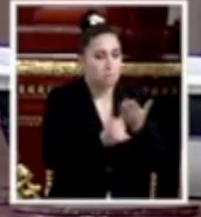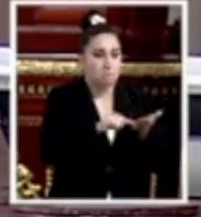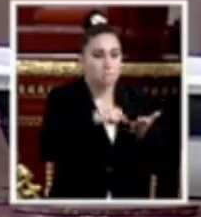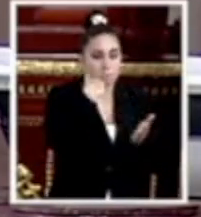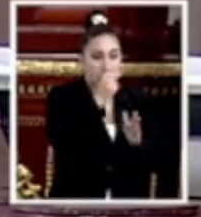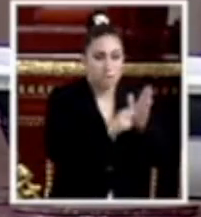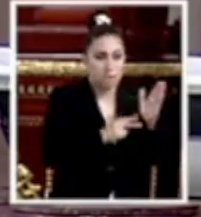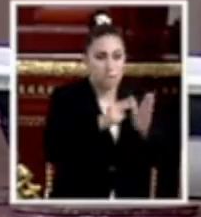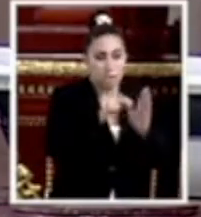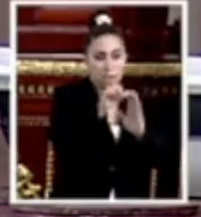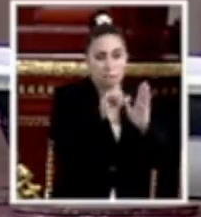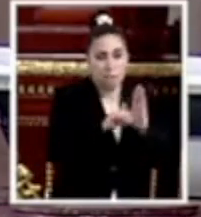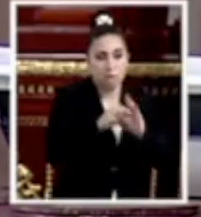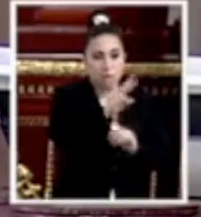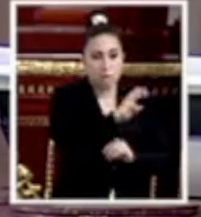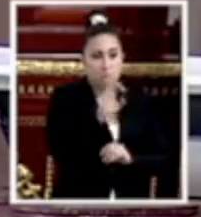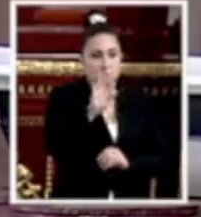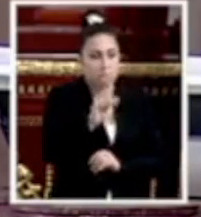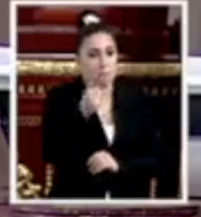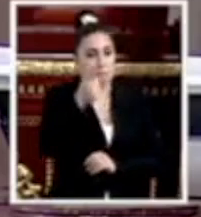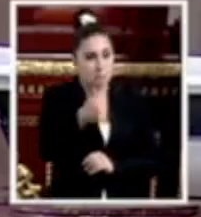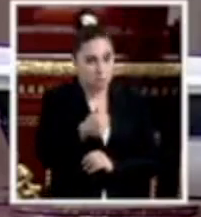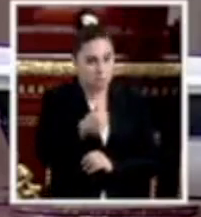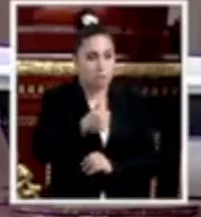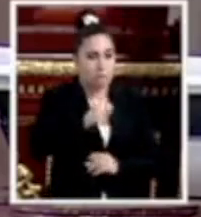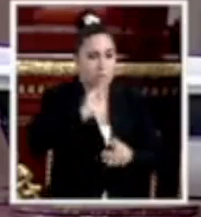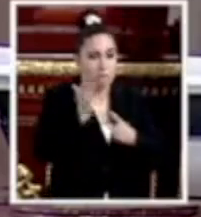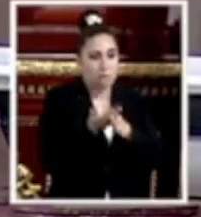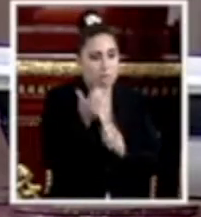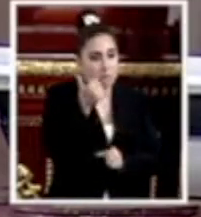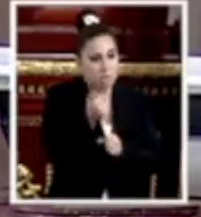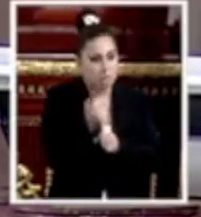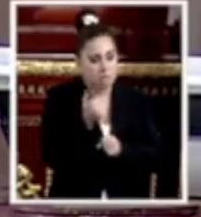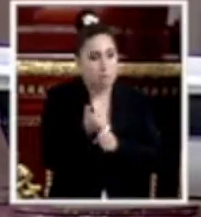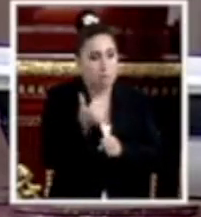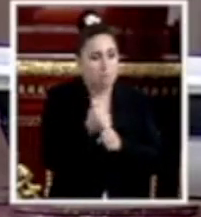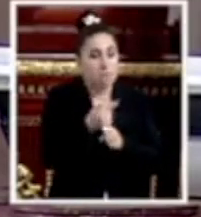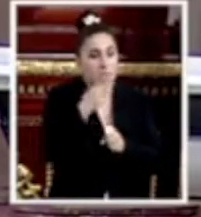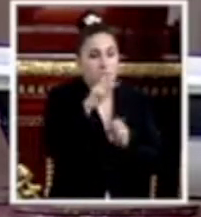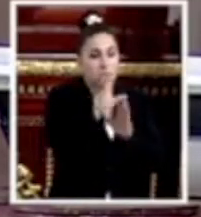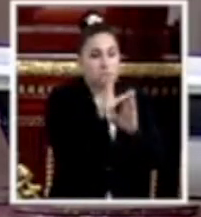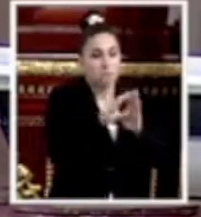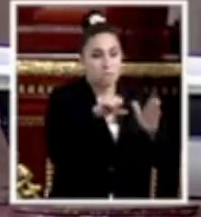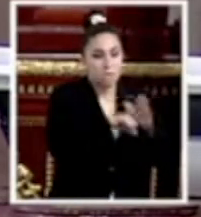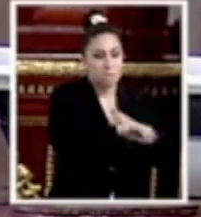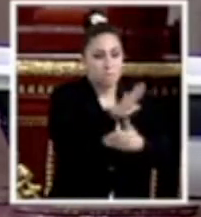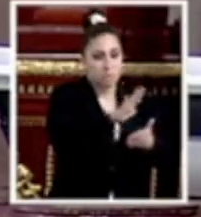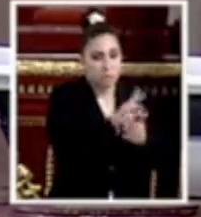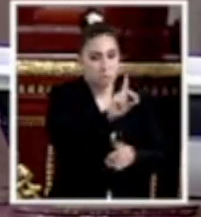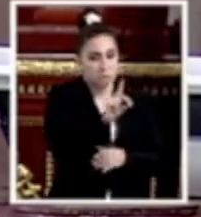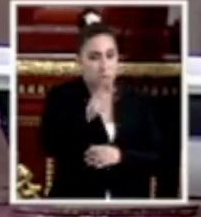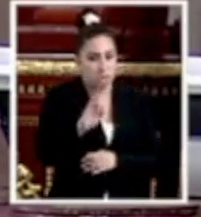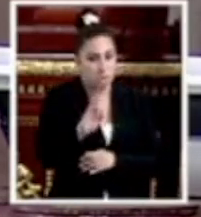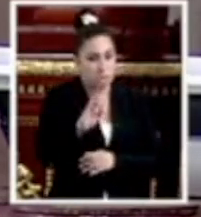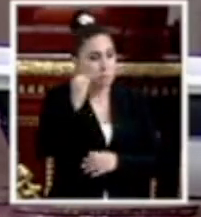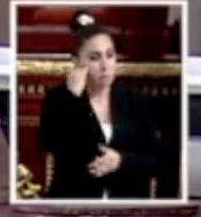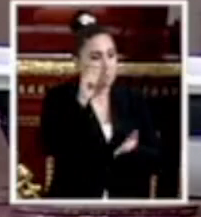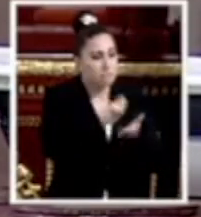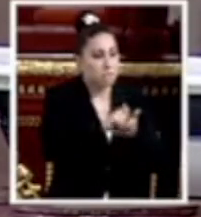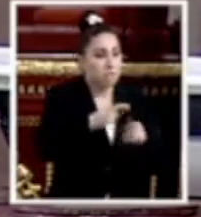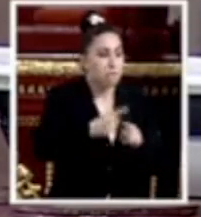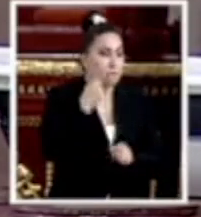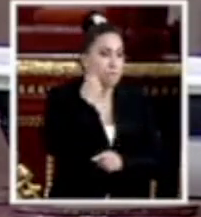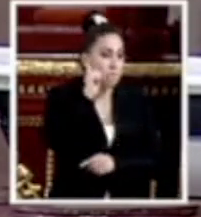el artículo 346, fracción sexta, del Código Penal para el Distrito Federal, presentada por la